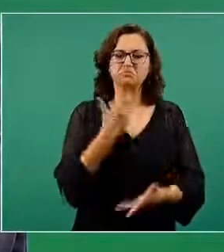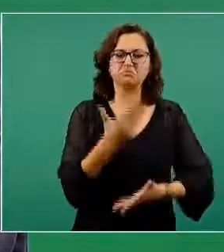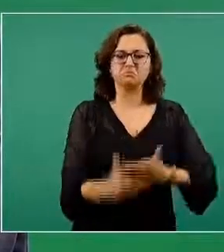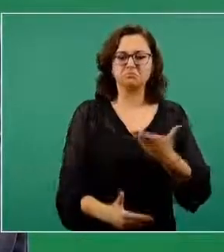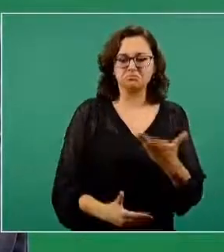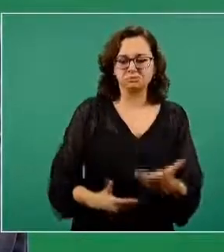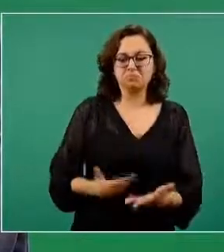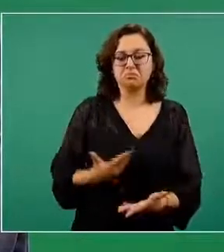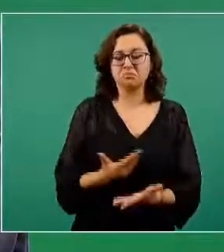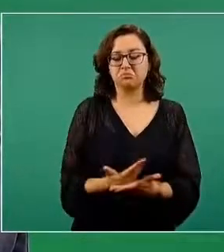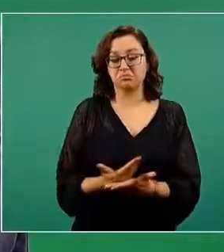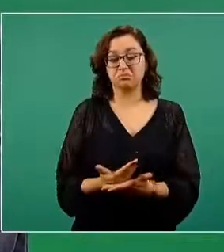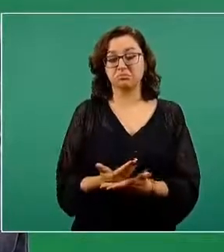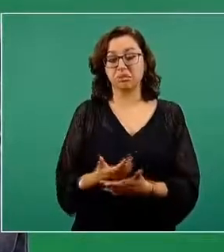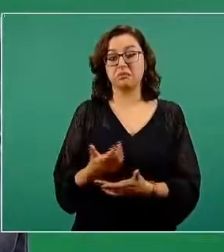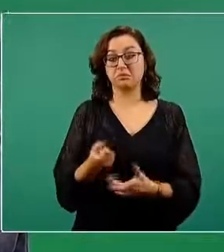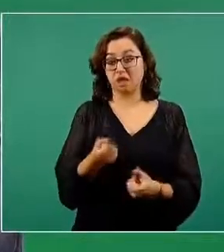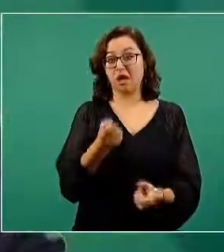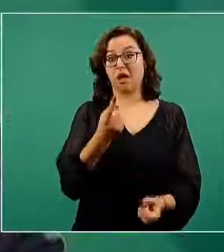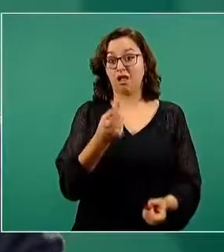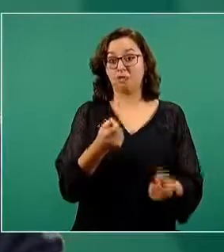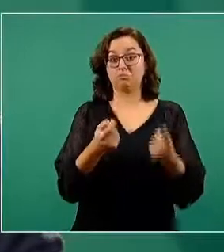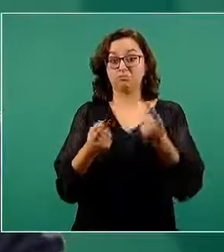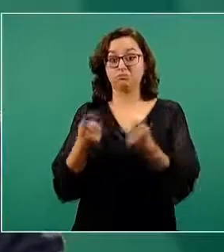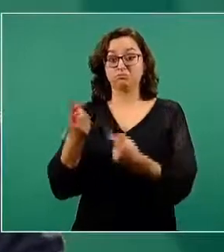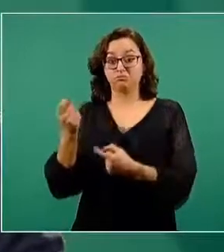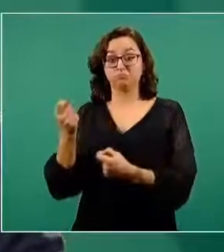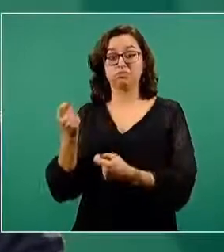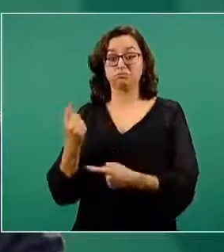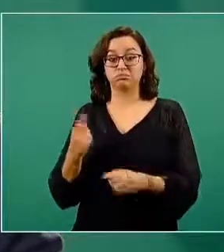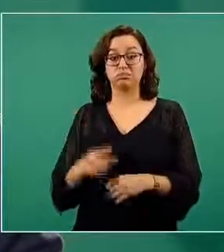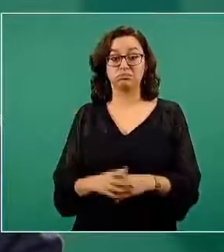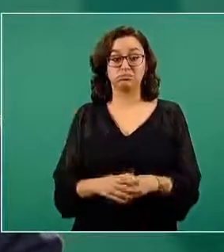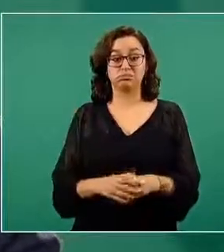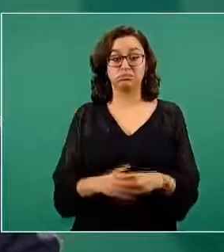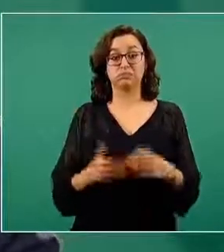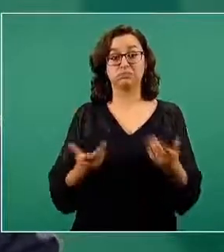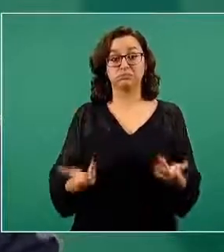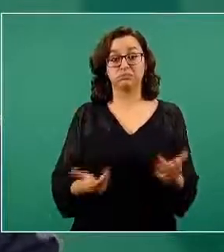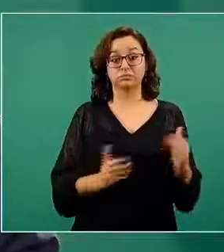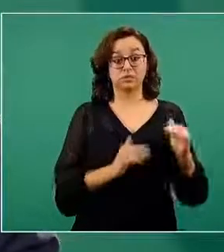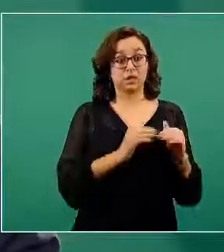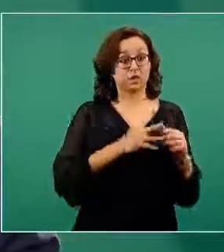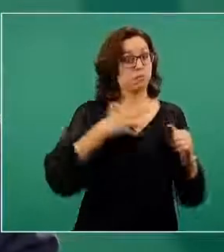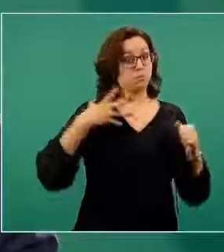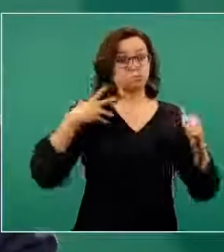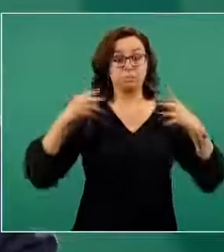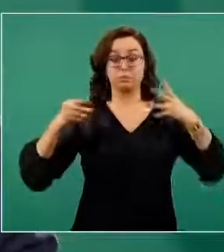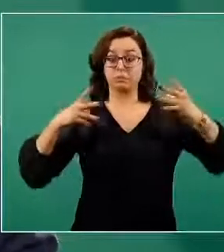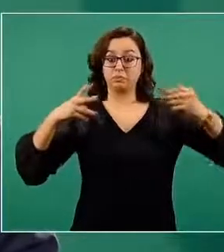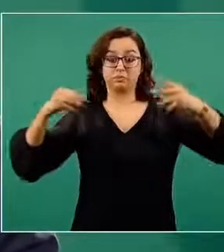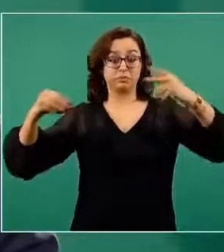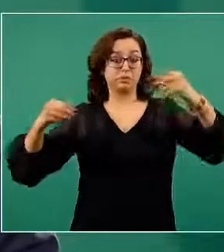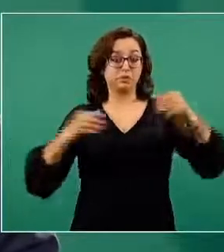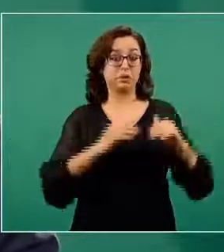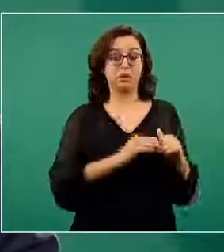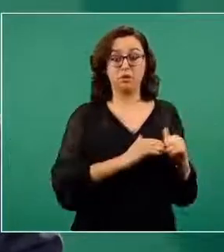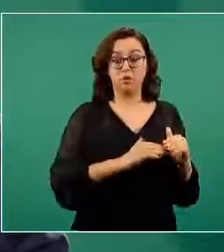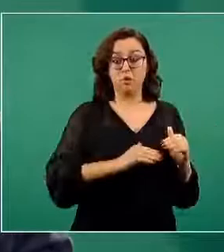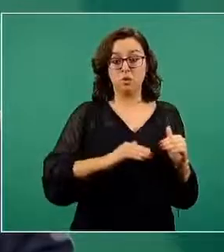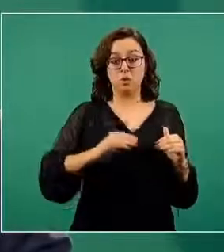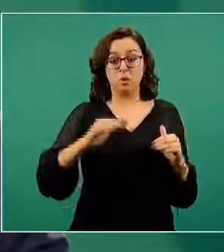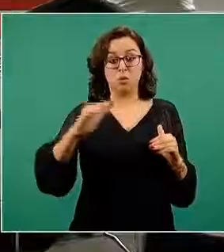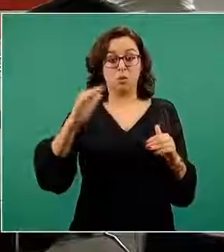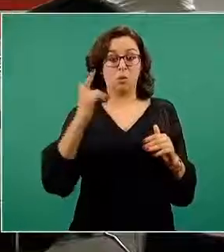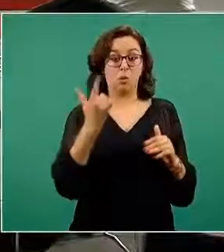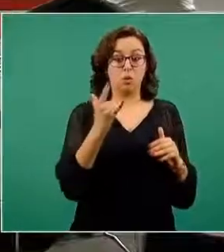momentos más críticos de esta epidemia, rumbo a la epidemia que llegó a su máximo en julio de 2020